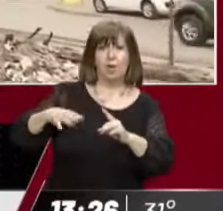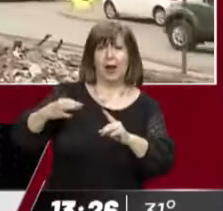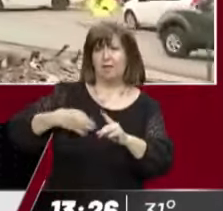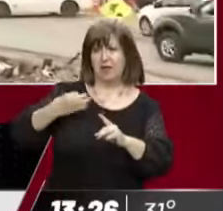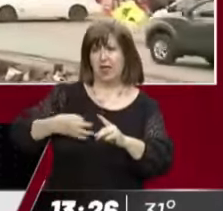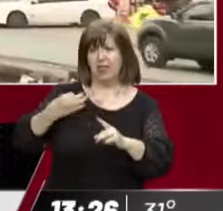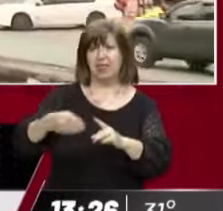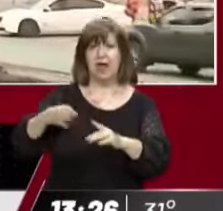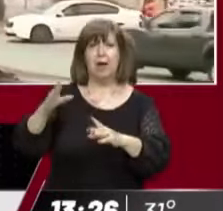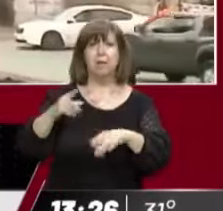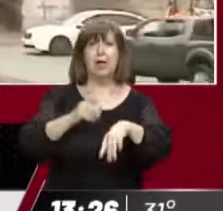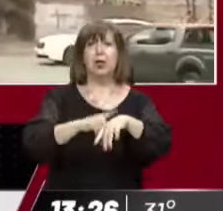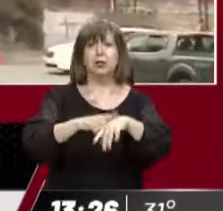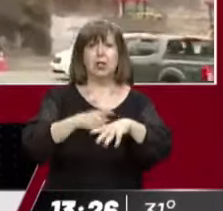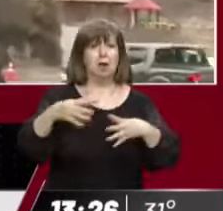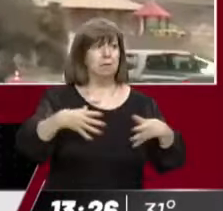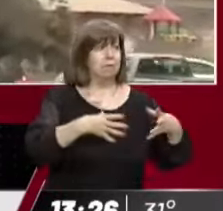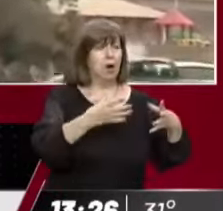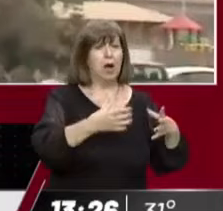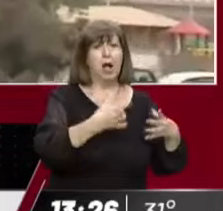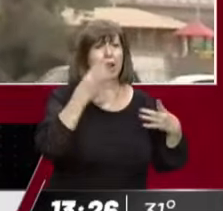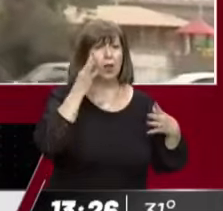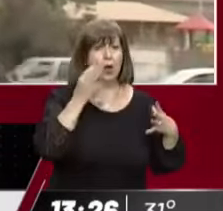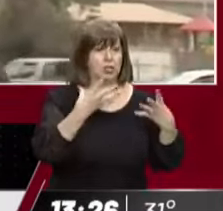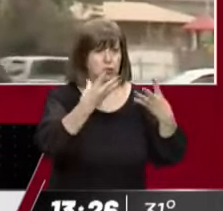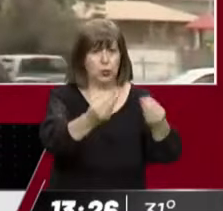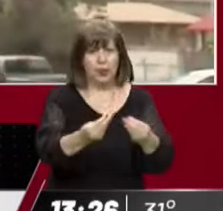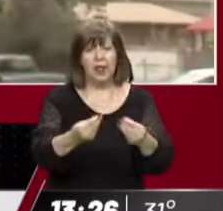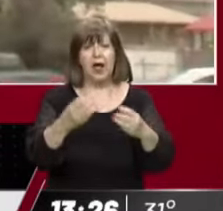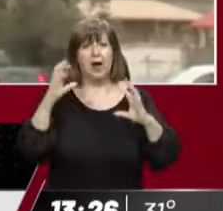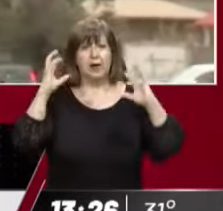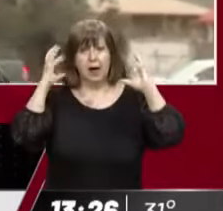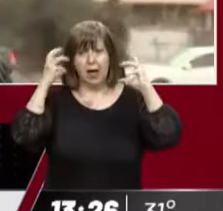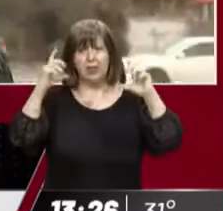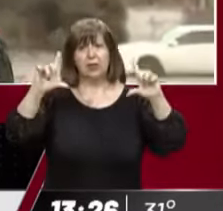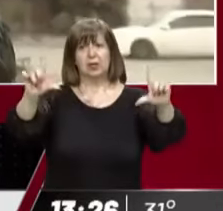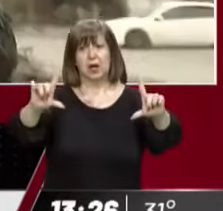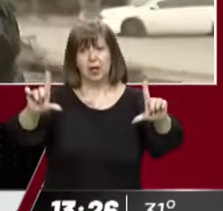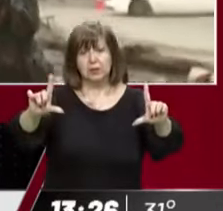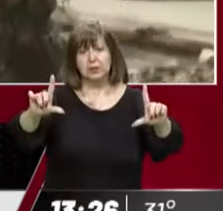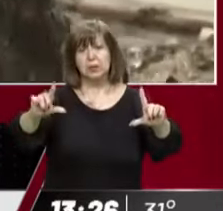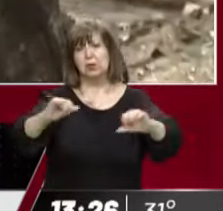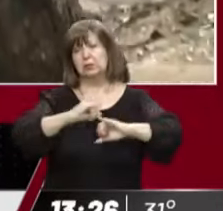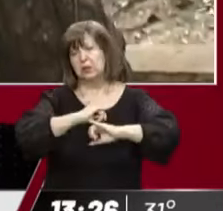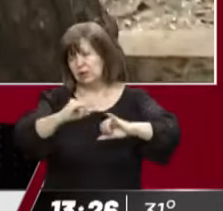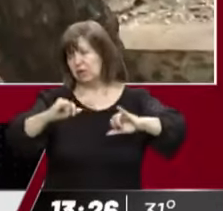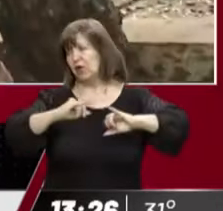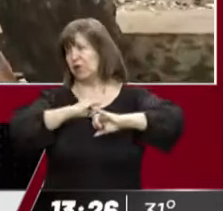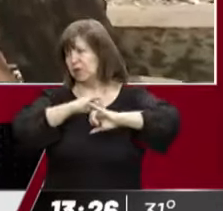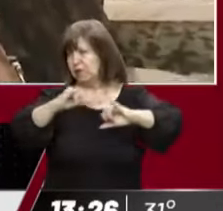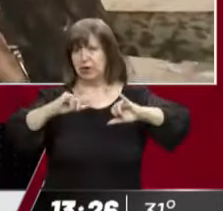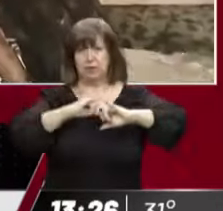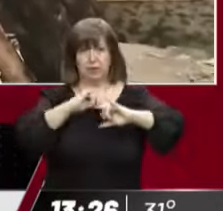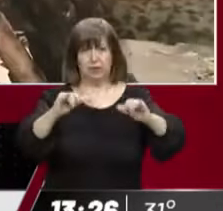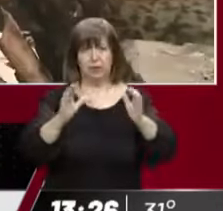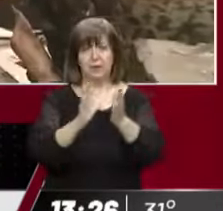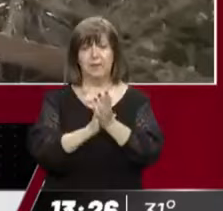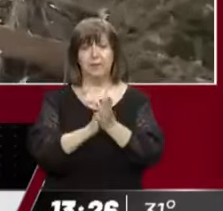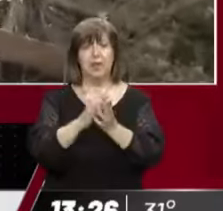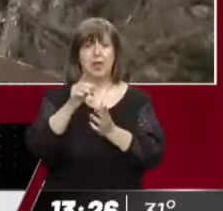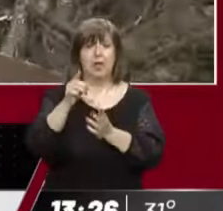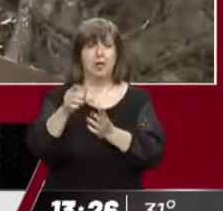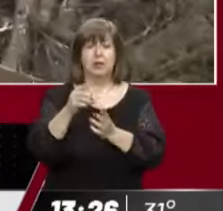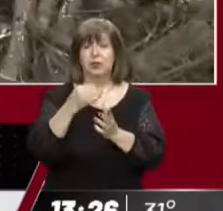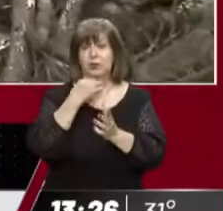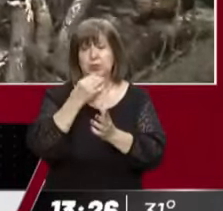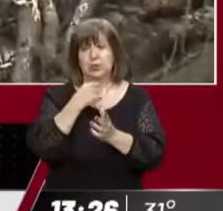pero todos hacen un tiempo para traer alguna donación, las radios, la tele, todos están hablando de eso. Bueno, chicos, me imagino si pasara